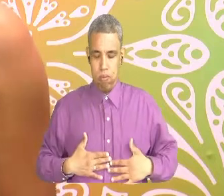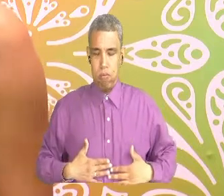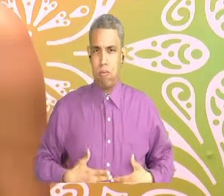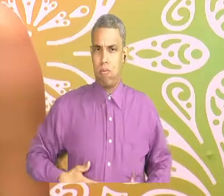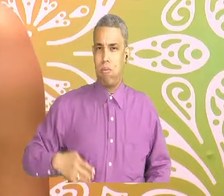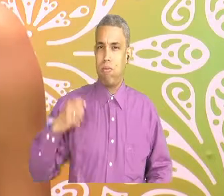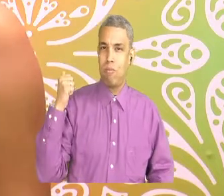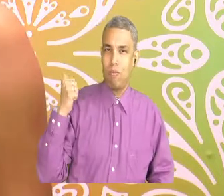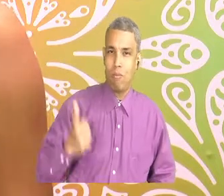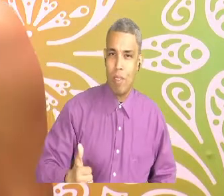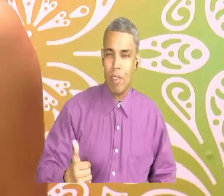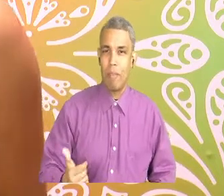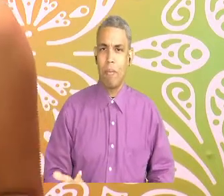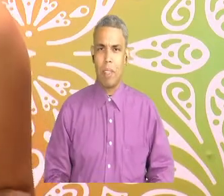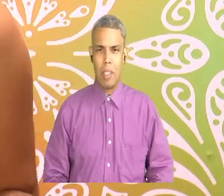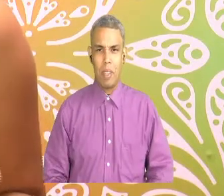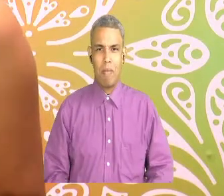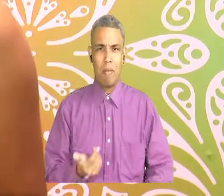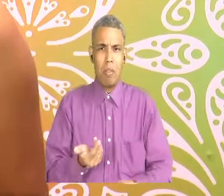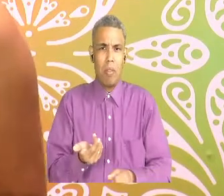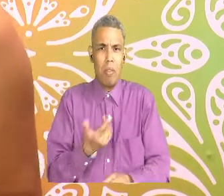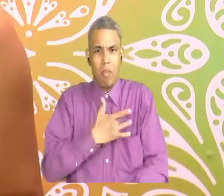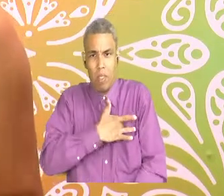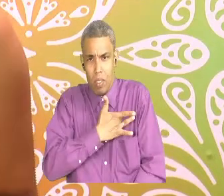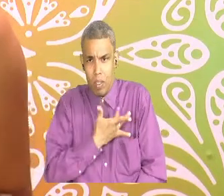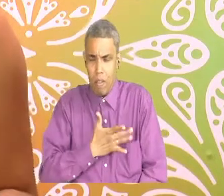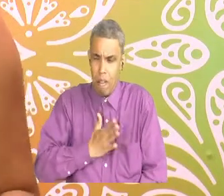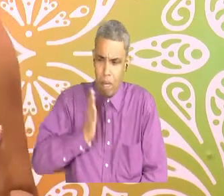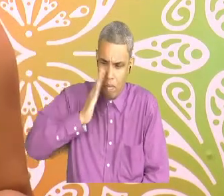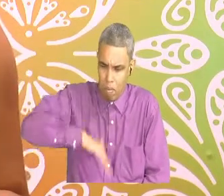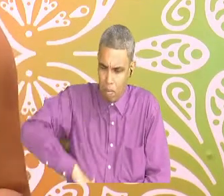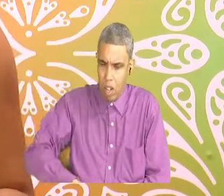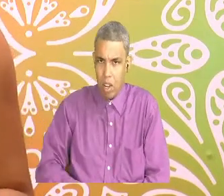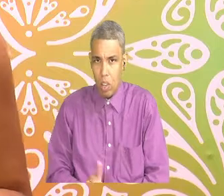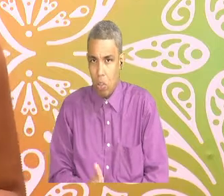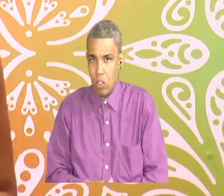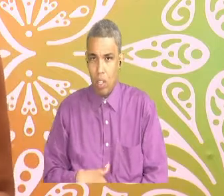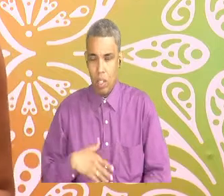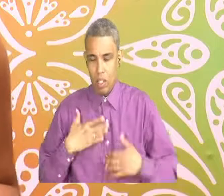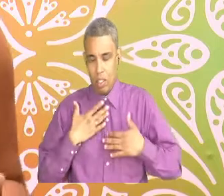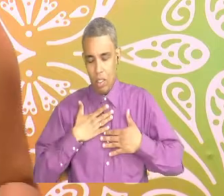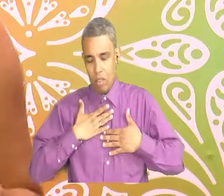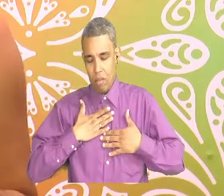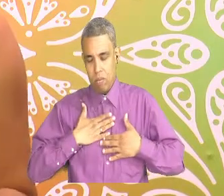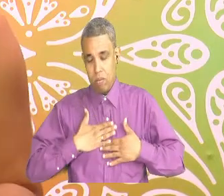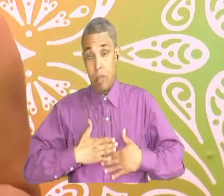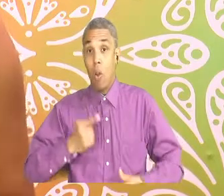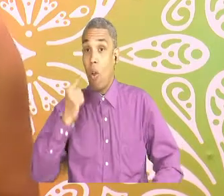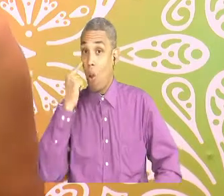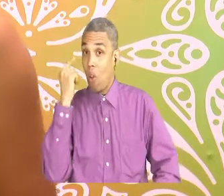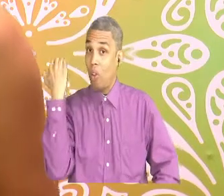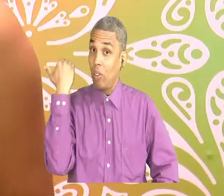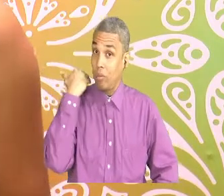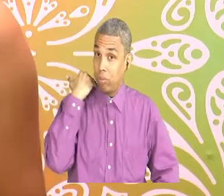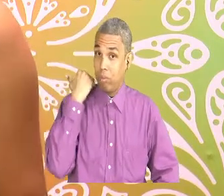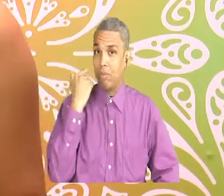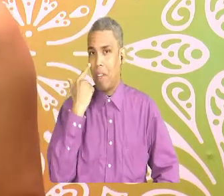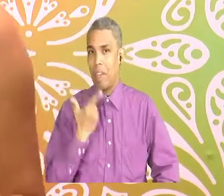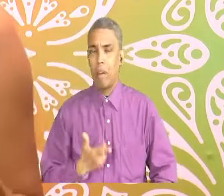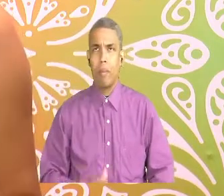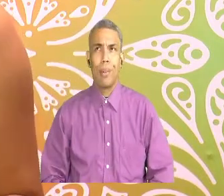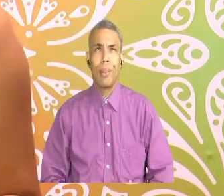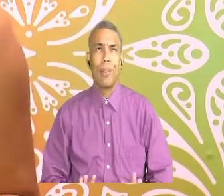donde nos sintamos incómodos, pero puede ser engañosa. ¿Por qué? Porque esto nos lleva a nosotros a tener una vida monótona, a